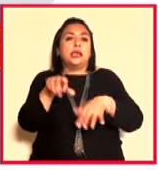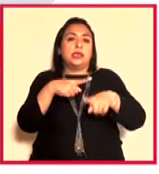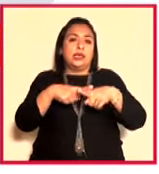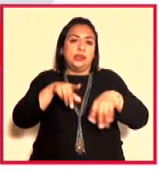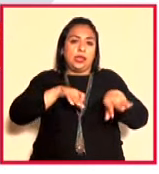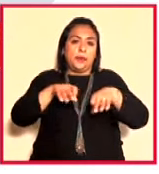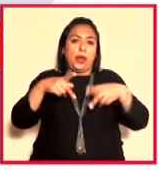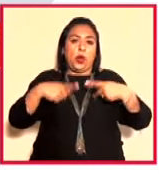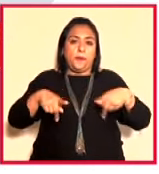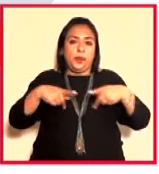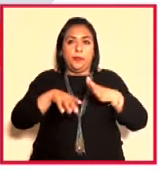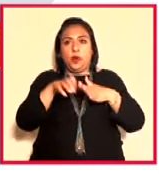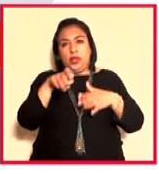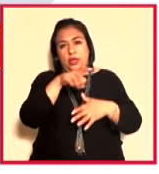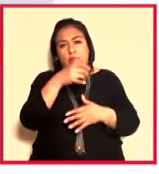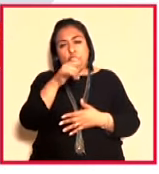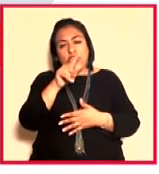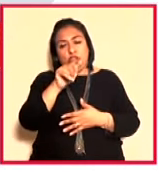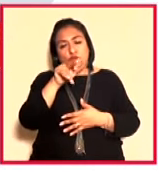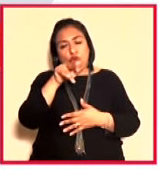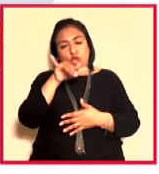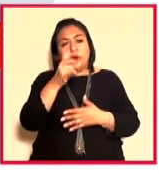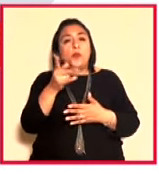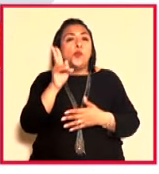personajes como Yasunori Mitsuda, y aquí una